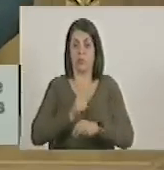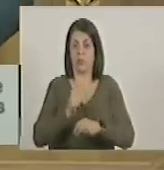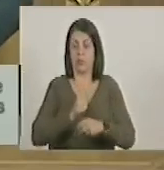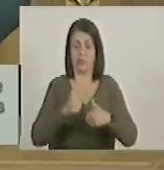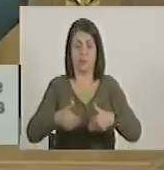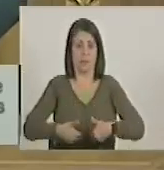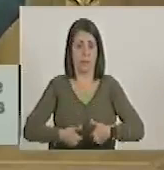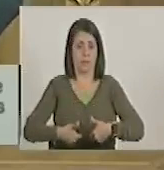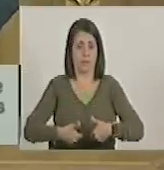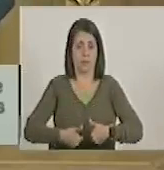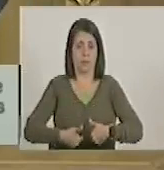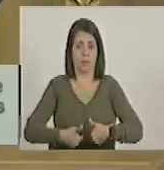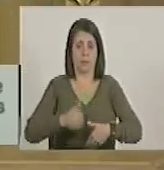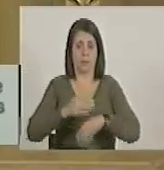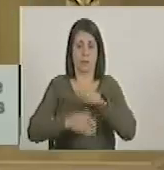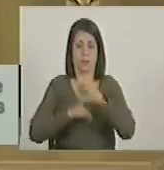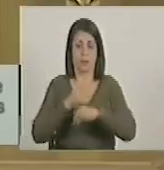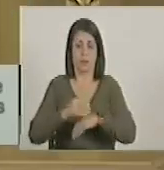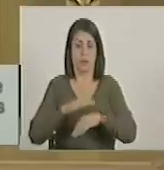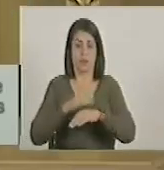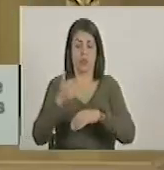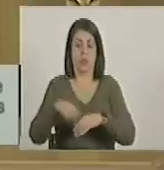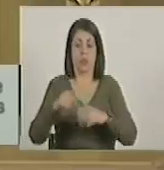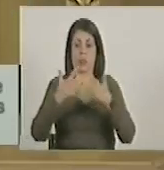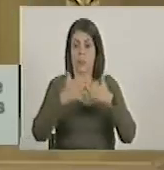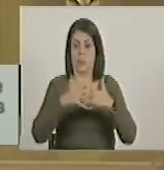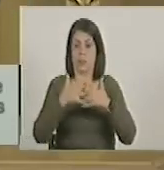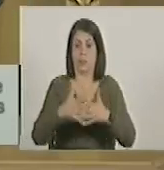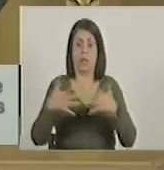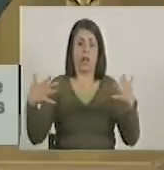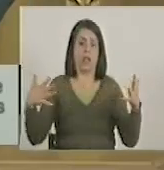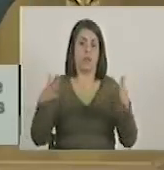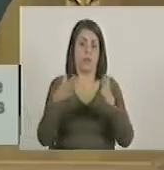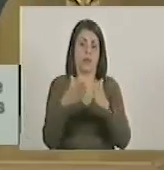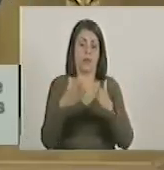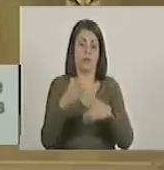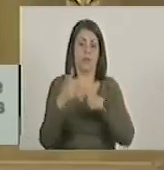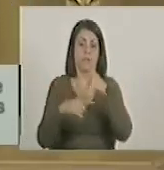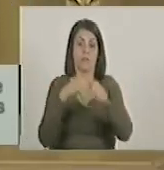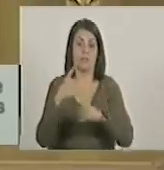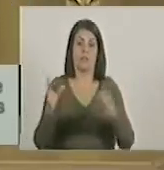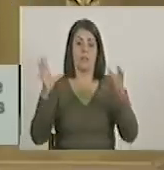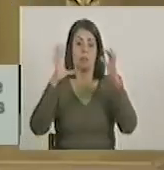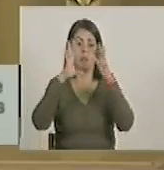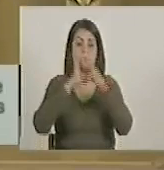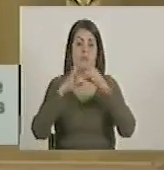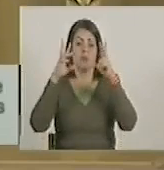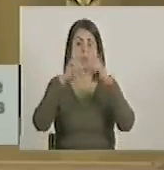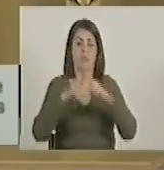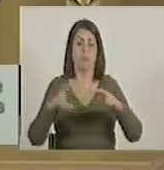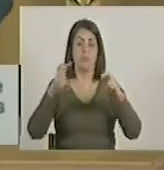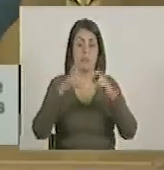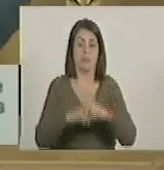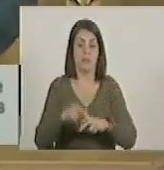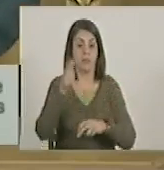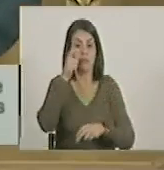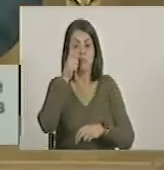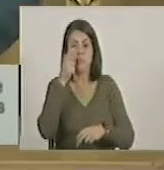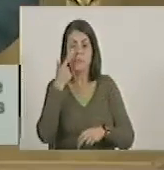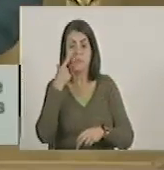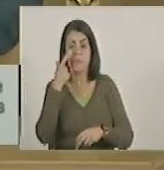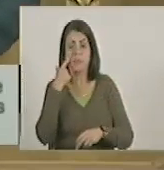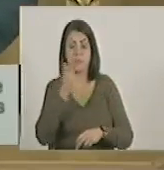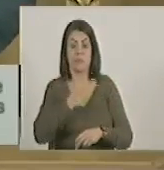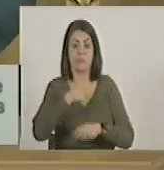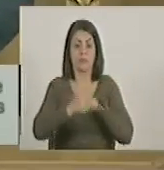esfuerzo exportador que esté haciendo cualquier pequeña o mediana empresa. Después una unidad de análisis de las observaciones,